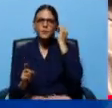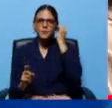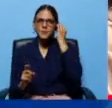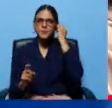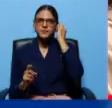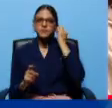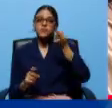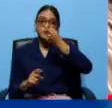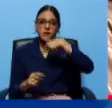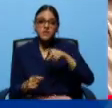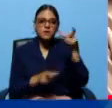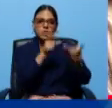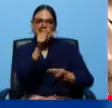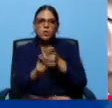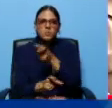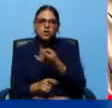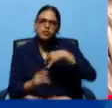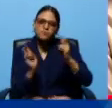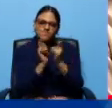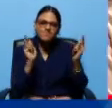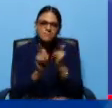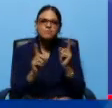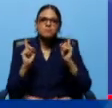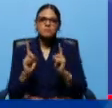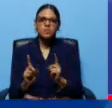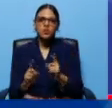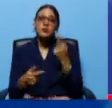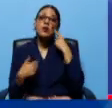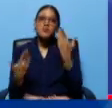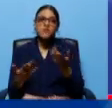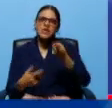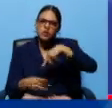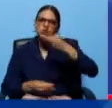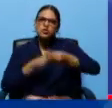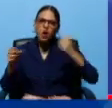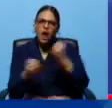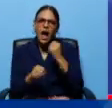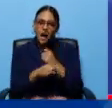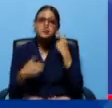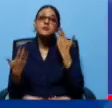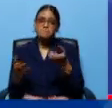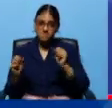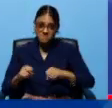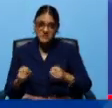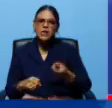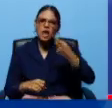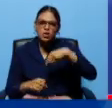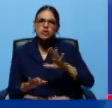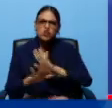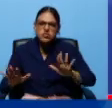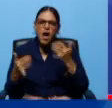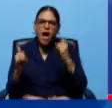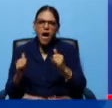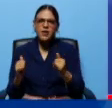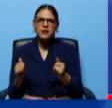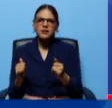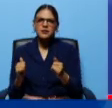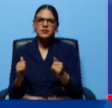La civilización del amor. Fíjense de lo que se está haciendo, Gabriela. Ya tenemos